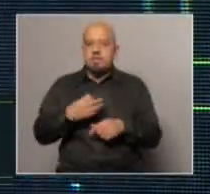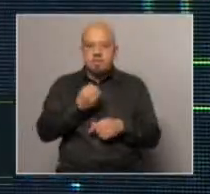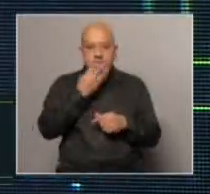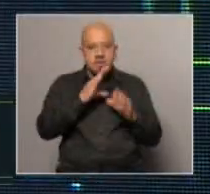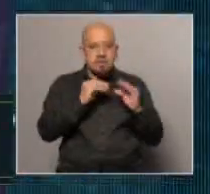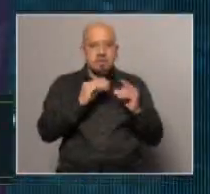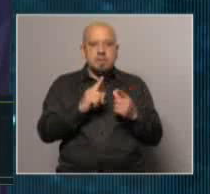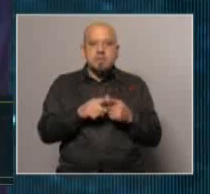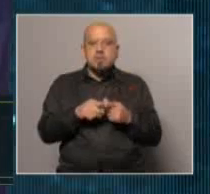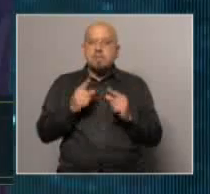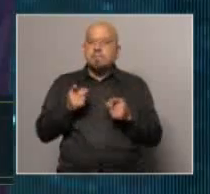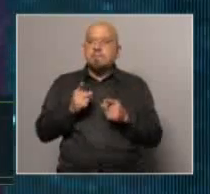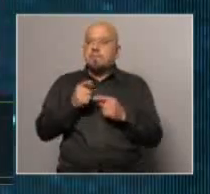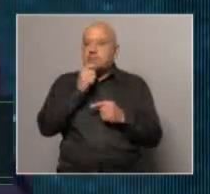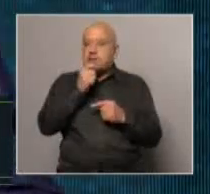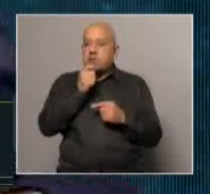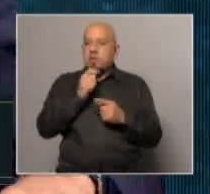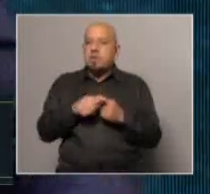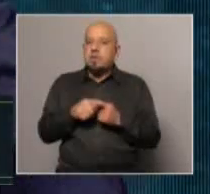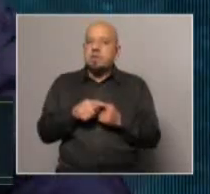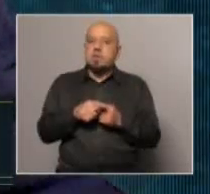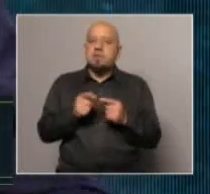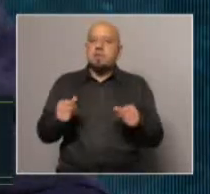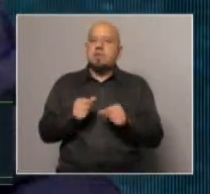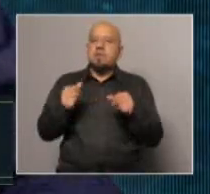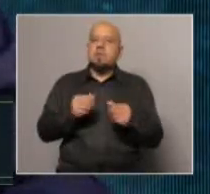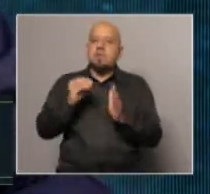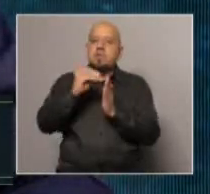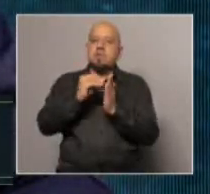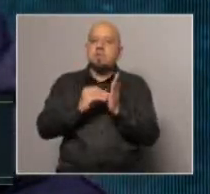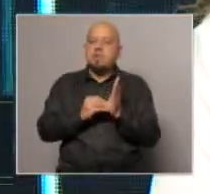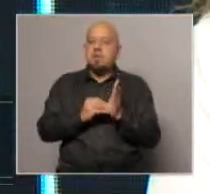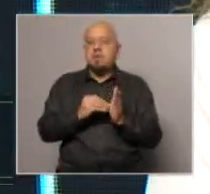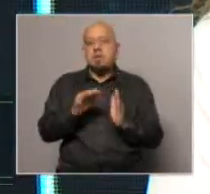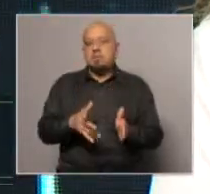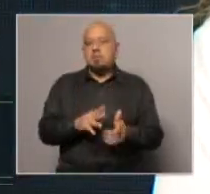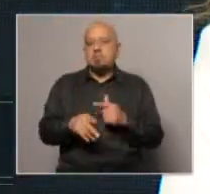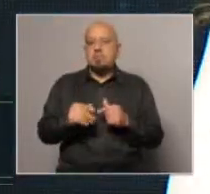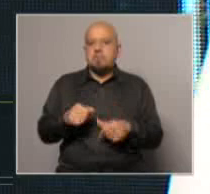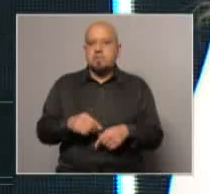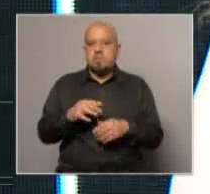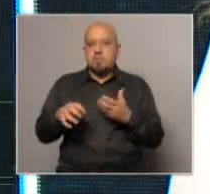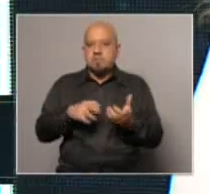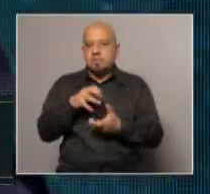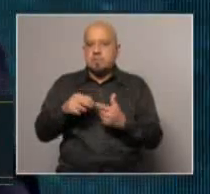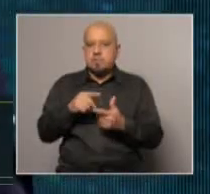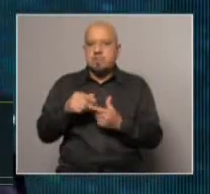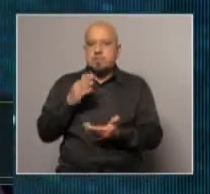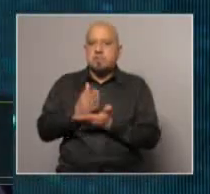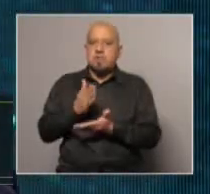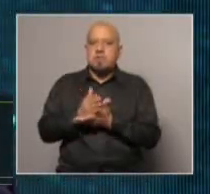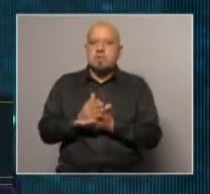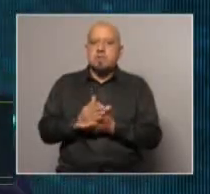Buenas noches. Y también al periodista Guillermo Garat. Me hicieron una lista tan importante acá que estoy absolutamente perturbado. Colaborador de